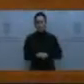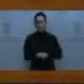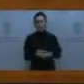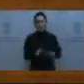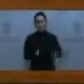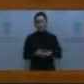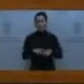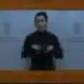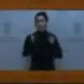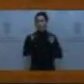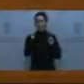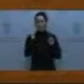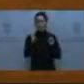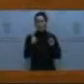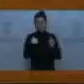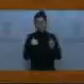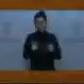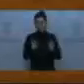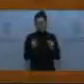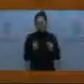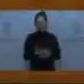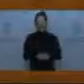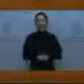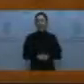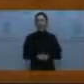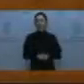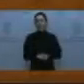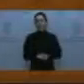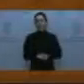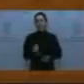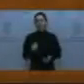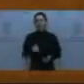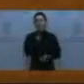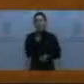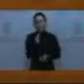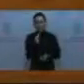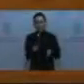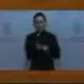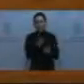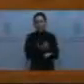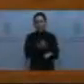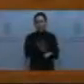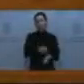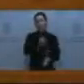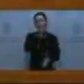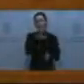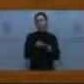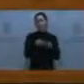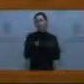para finalizar, simplemente ya finalizo, como ya se entiende de mi intervención, vamos a pedir la votación